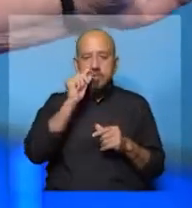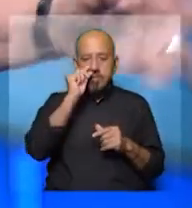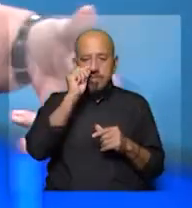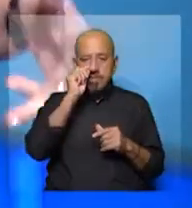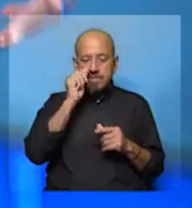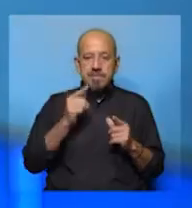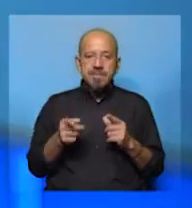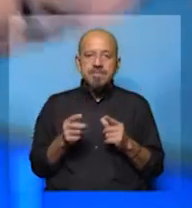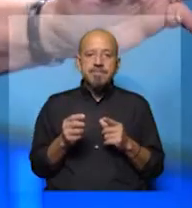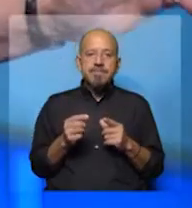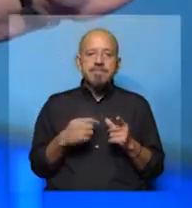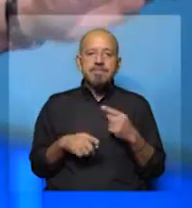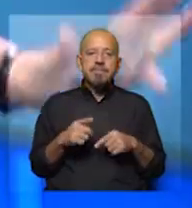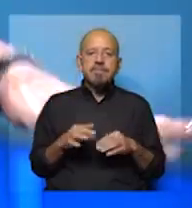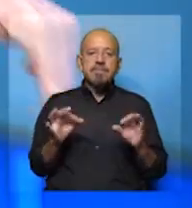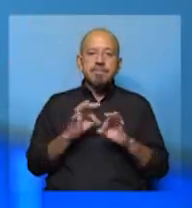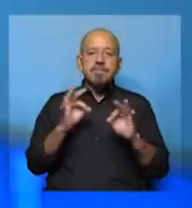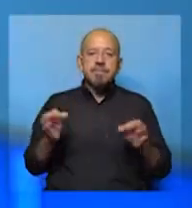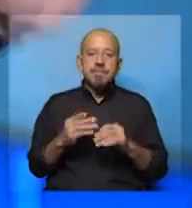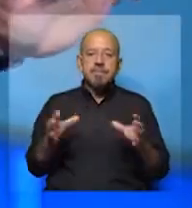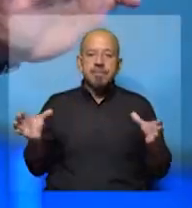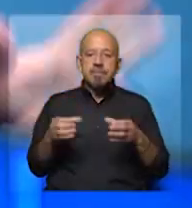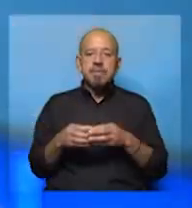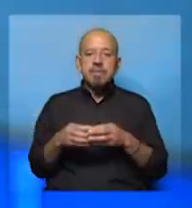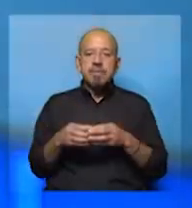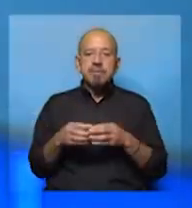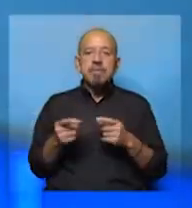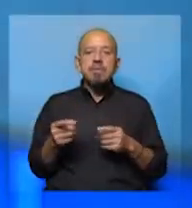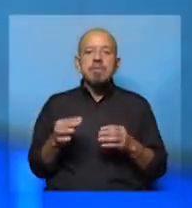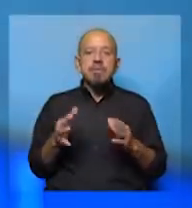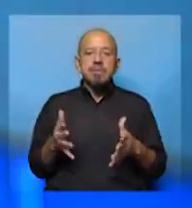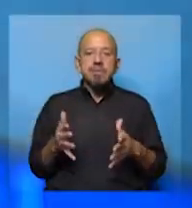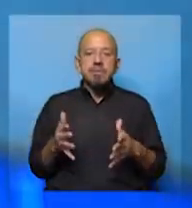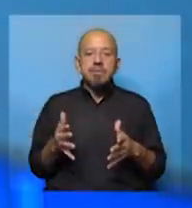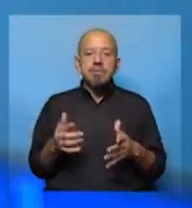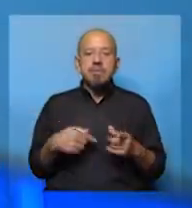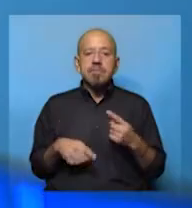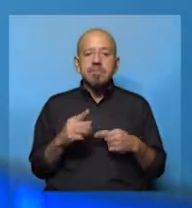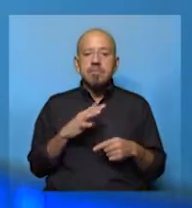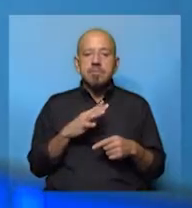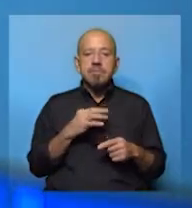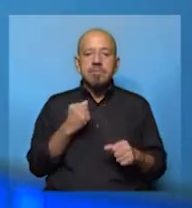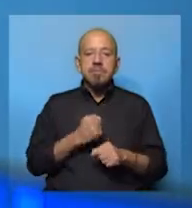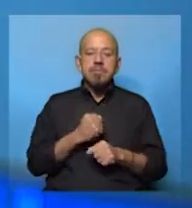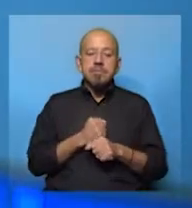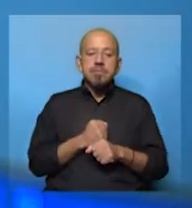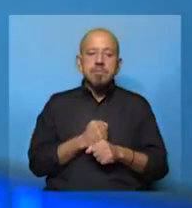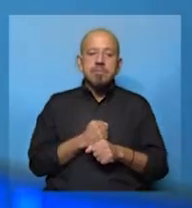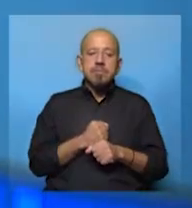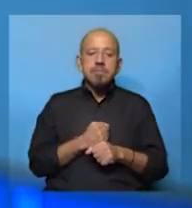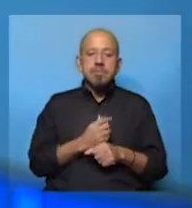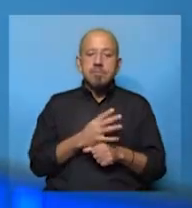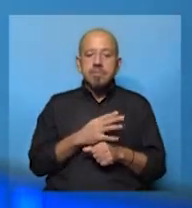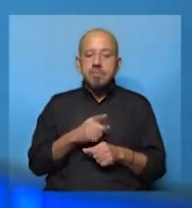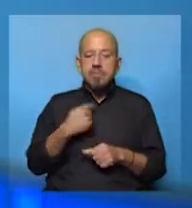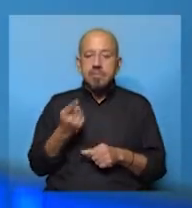camino que o salieron de las comisiones o tienen media sanción en los que vamos a tener que trabajar mucho hay otros en las